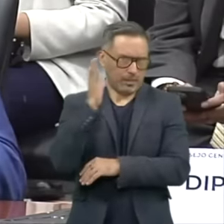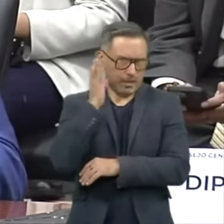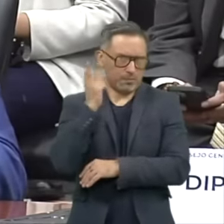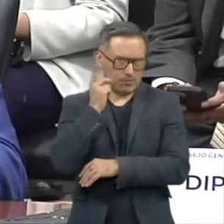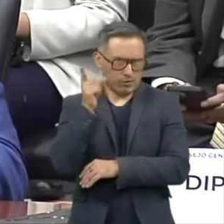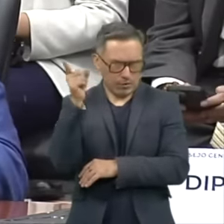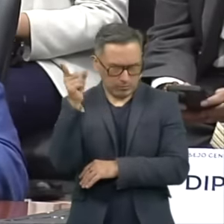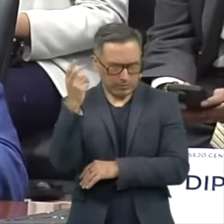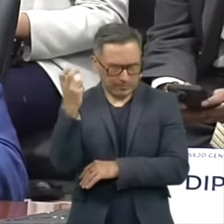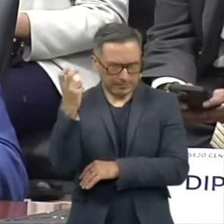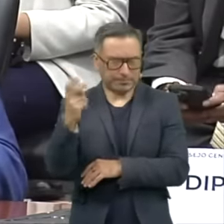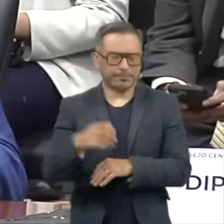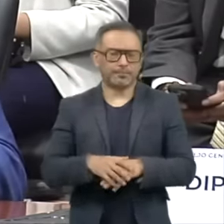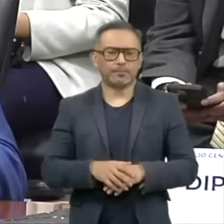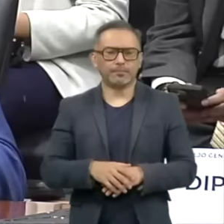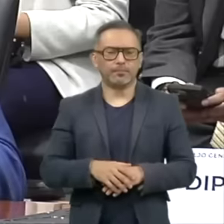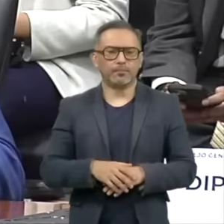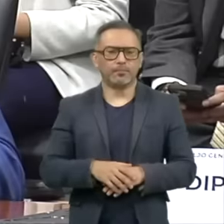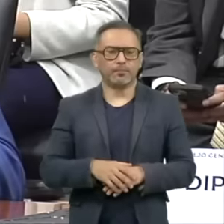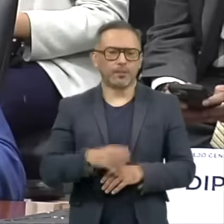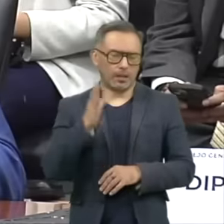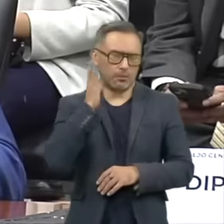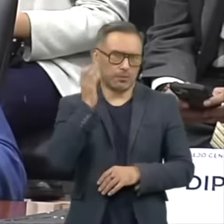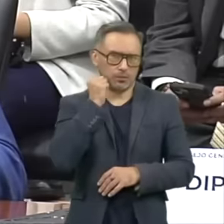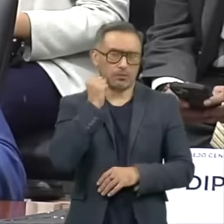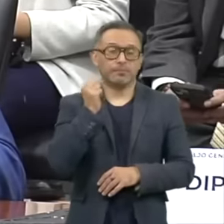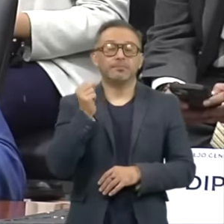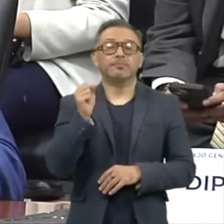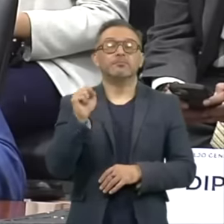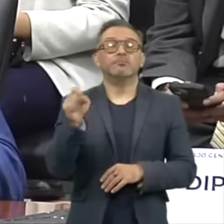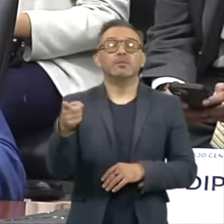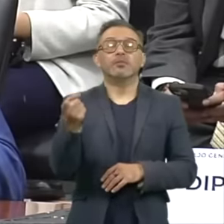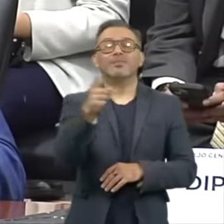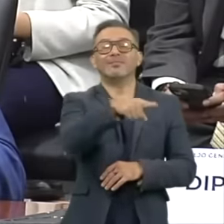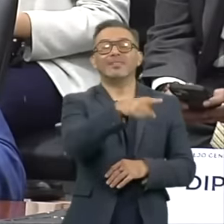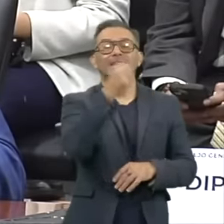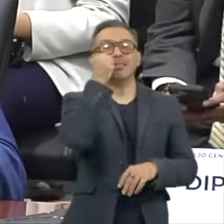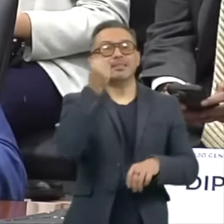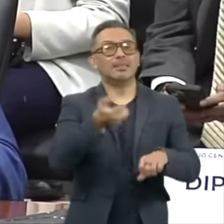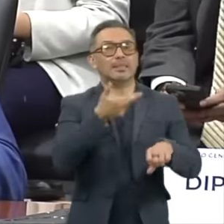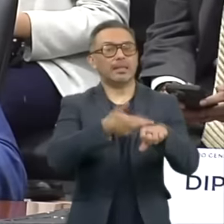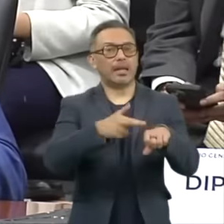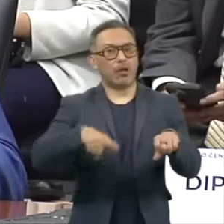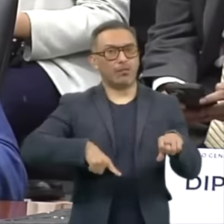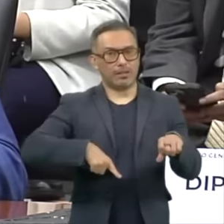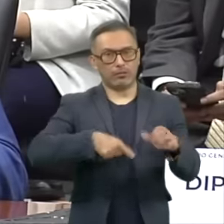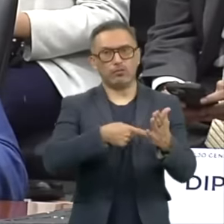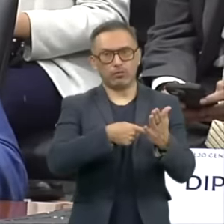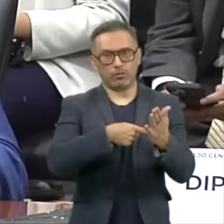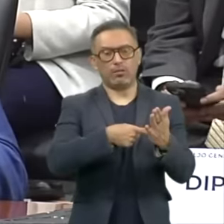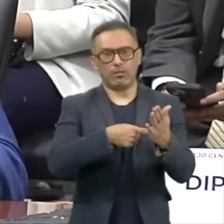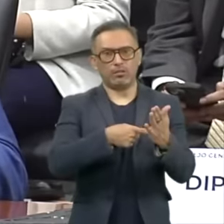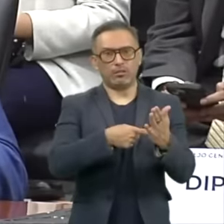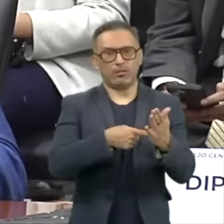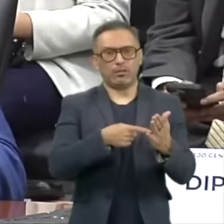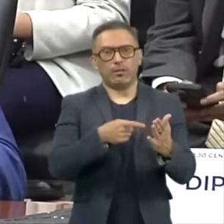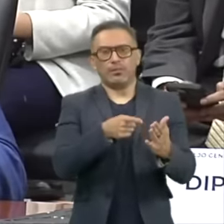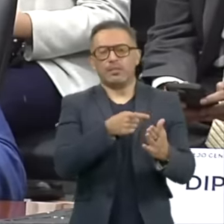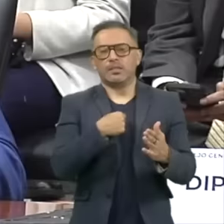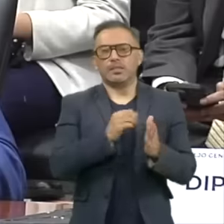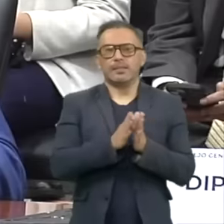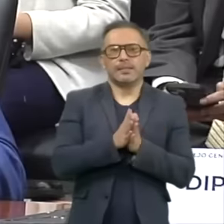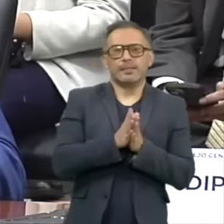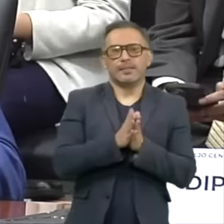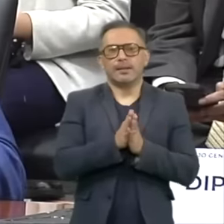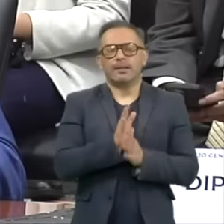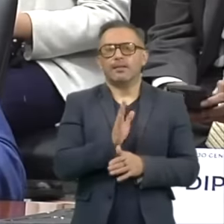se aspira a tener, porque así lo marcó la Secretaría de Gobernación, con esa tentación que tienen de volver al